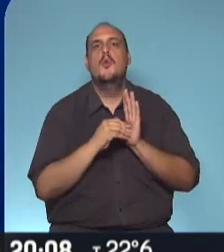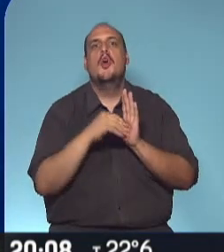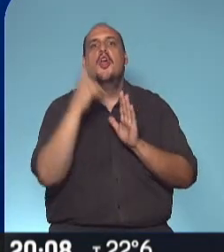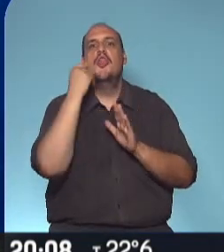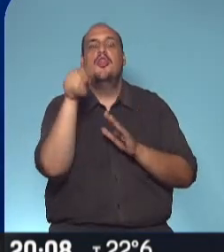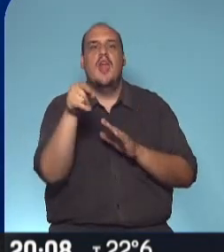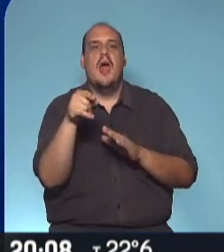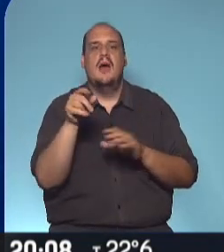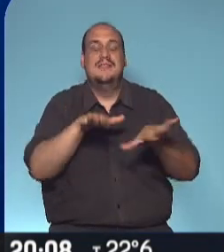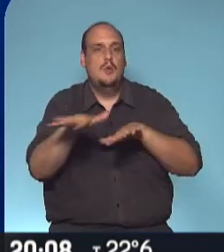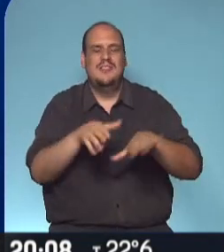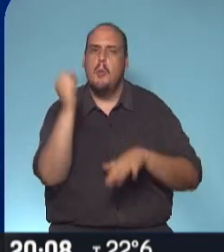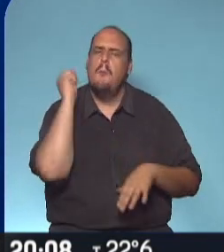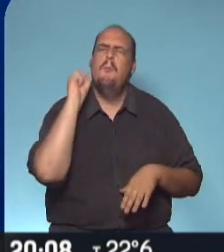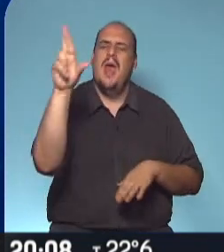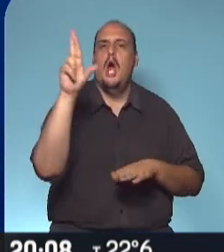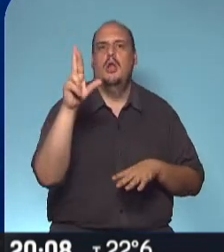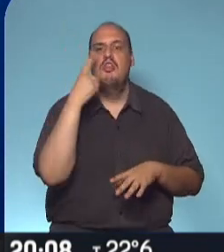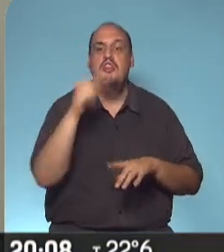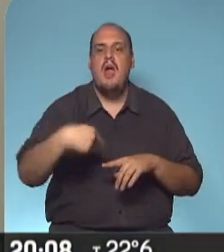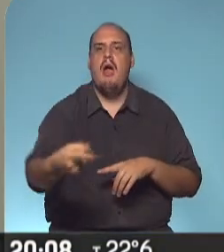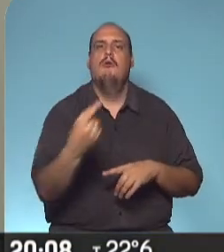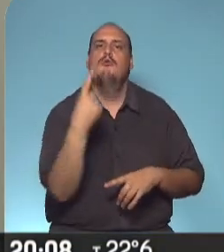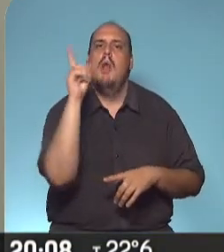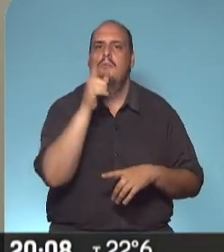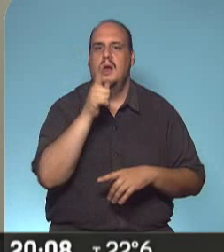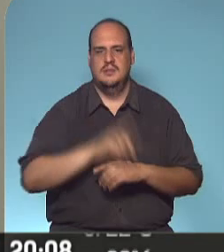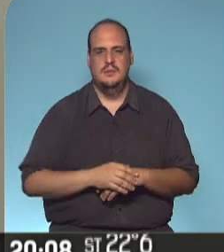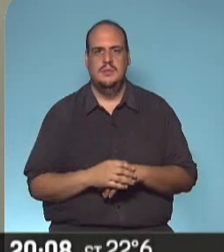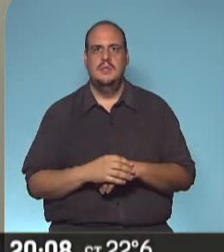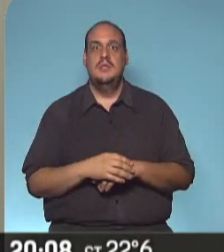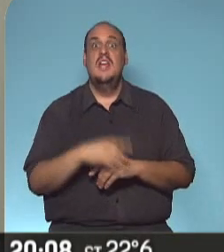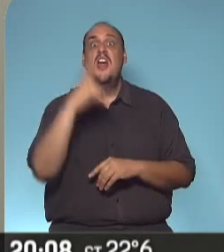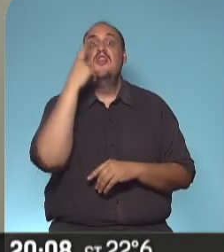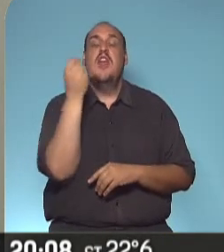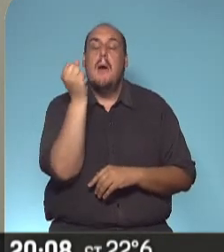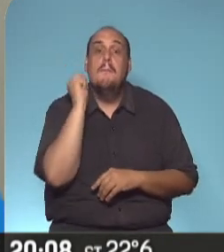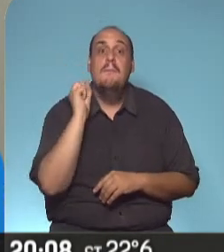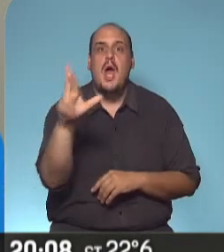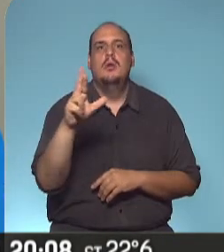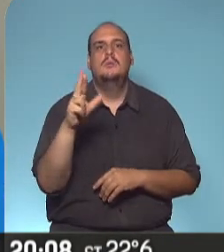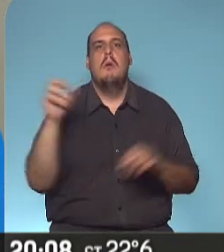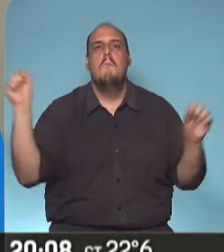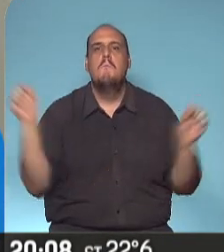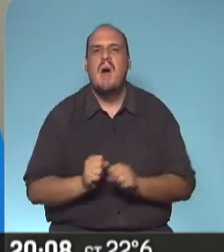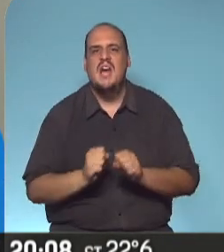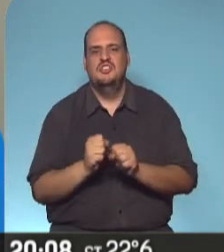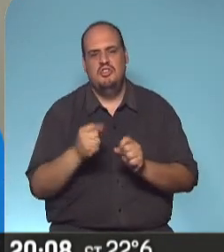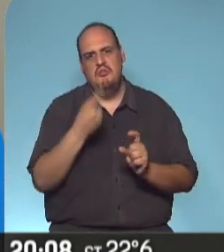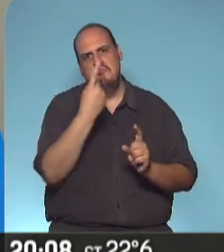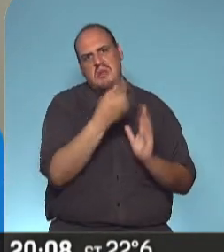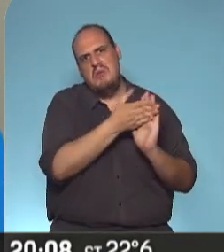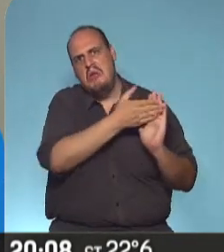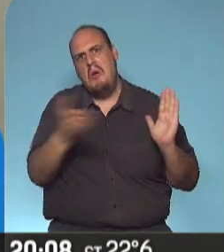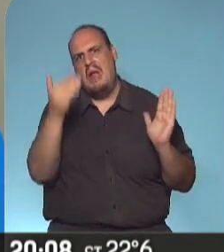pico de coronavirus en la república argentina el pico más alto lo esperamos los primeros días de mayo primeros días de